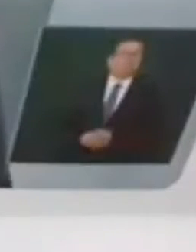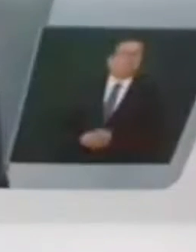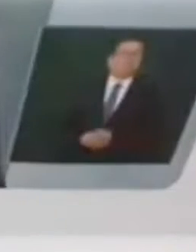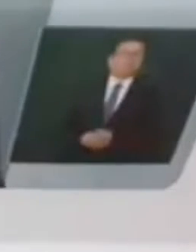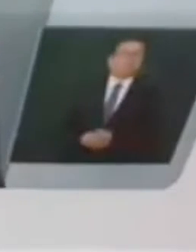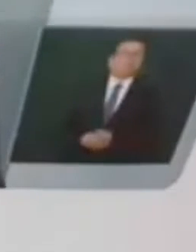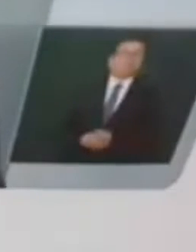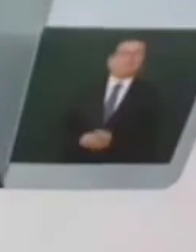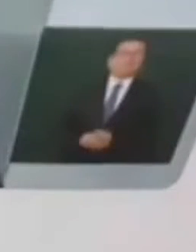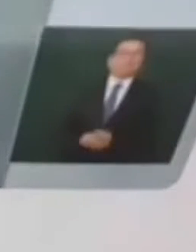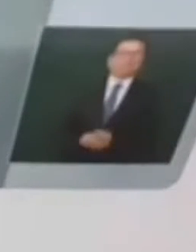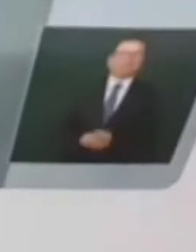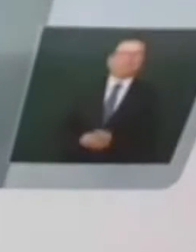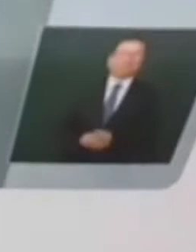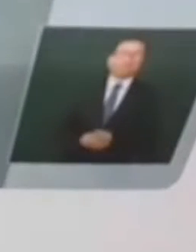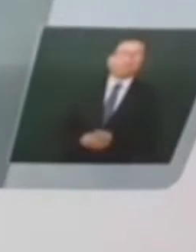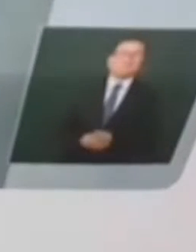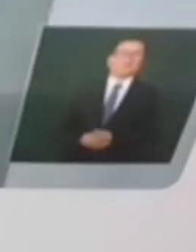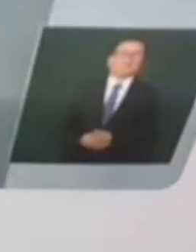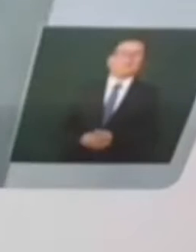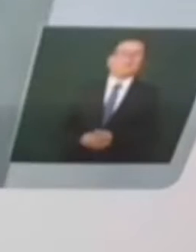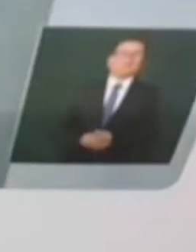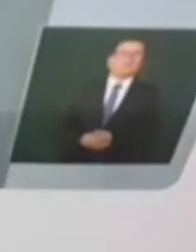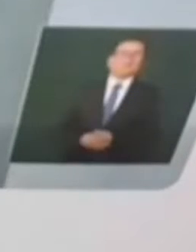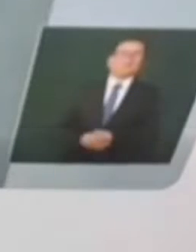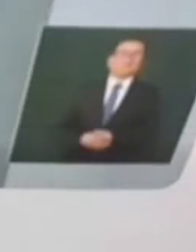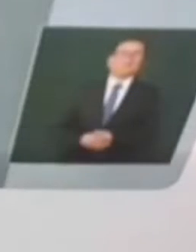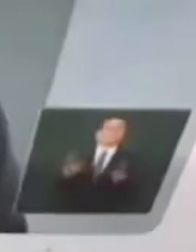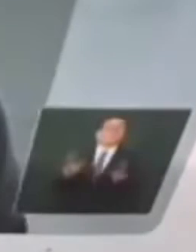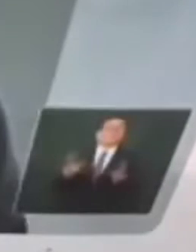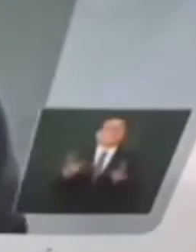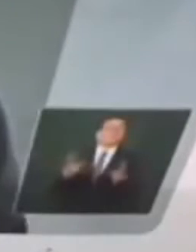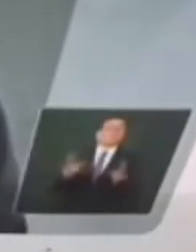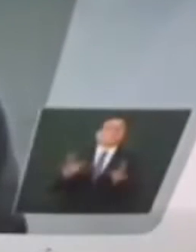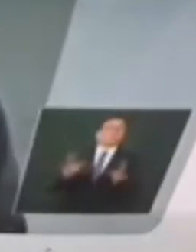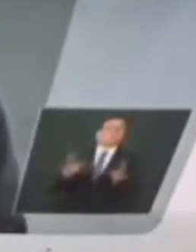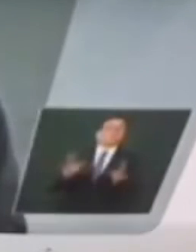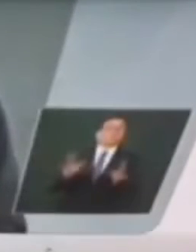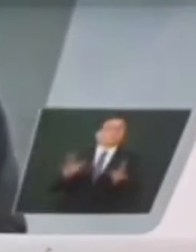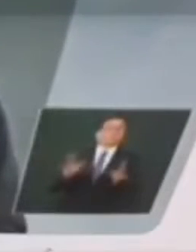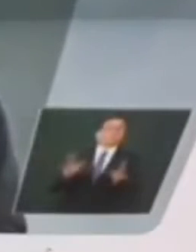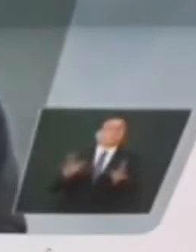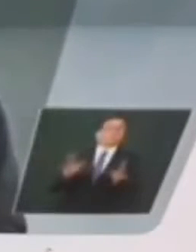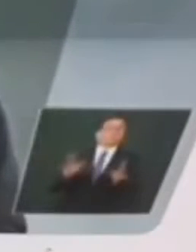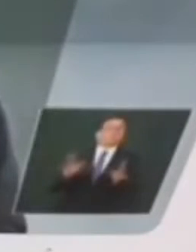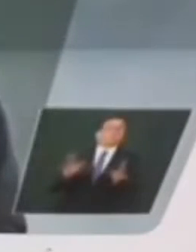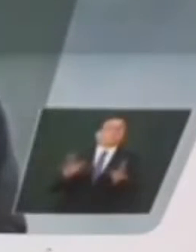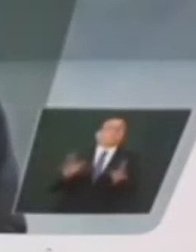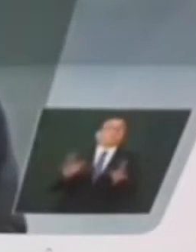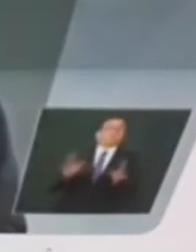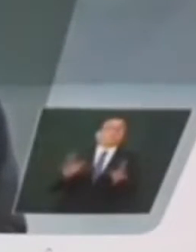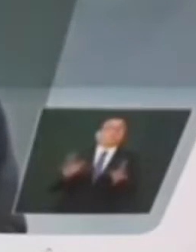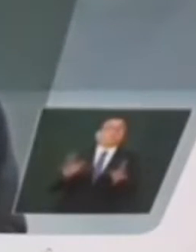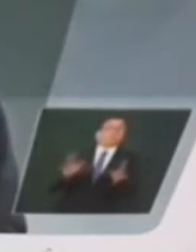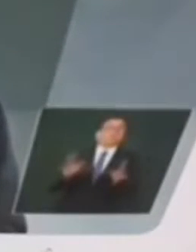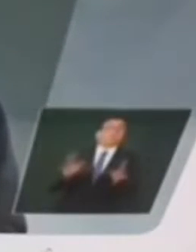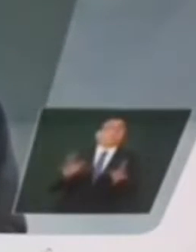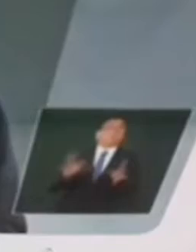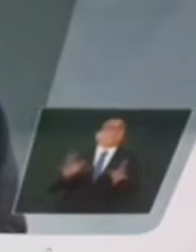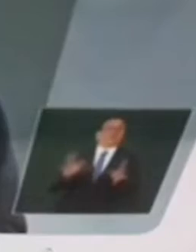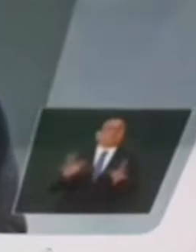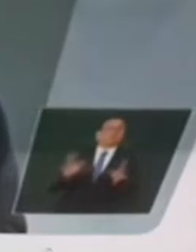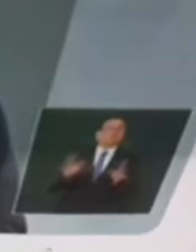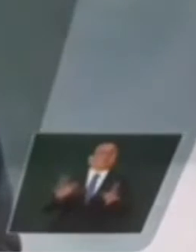bueno, aquí es un extracto, por cierto, que comparto desde la página de, bueno, mejor dicho, del Twitter de